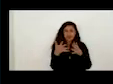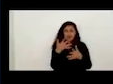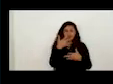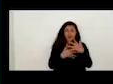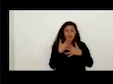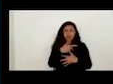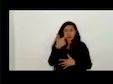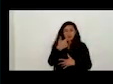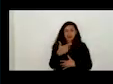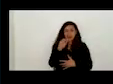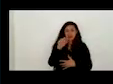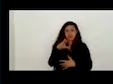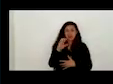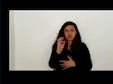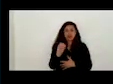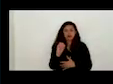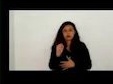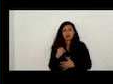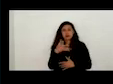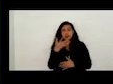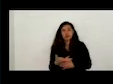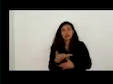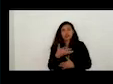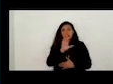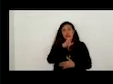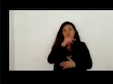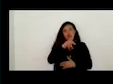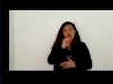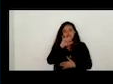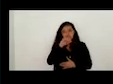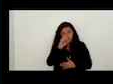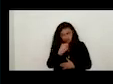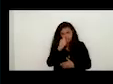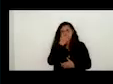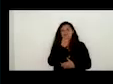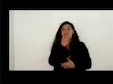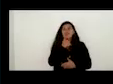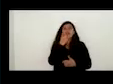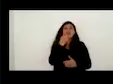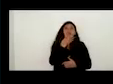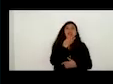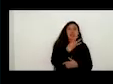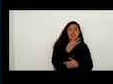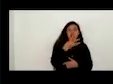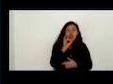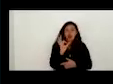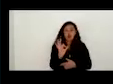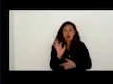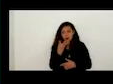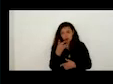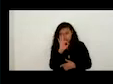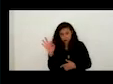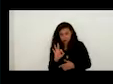carbohidratos o azúcares y solamente un 3 a un 4% de proteína, cuando una porción de proteína me puede